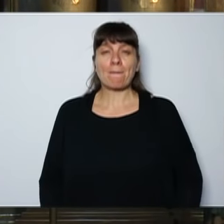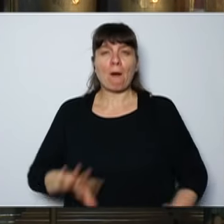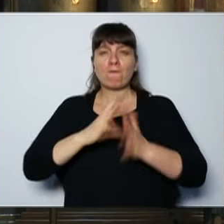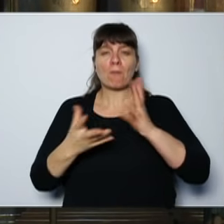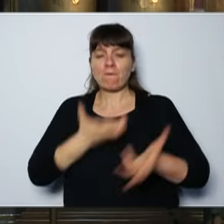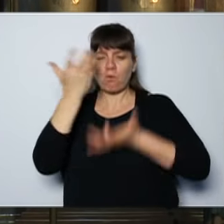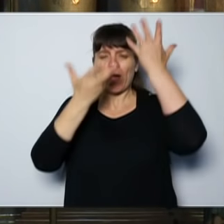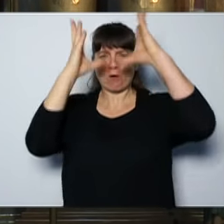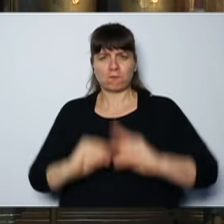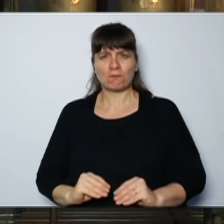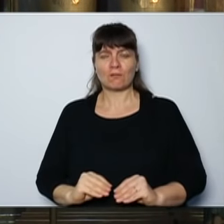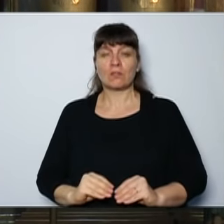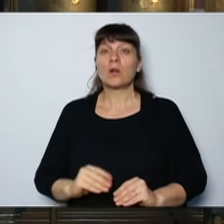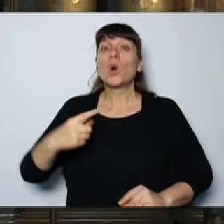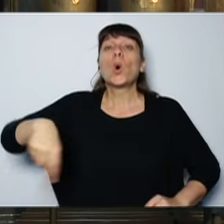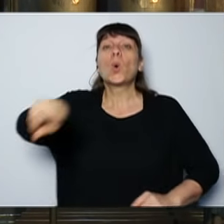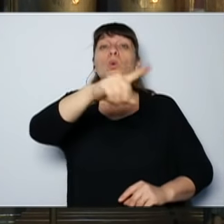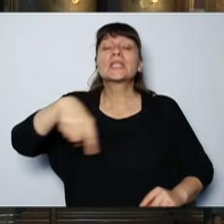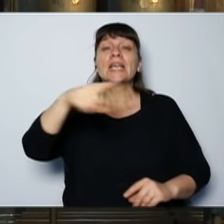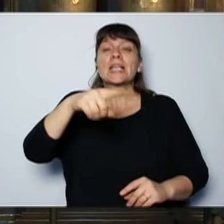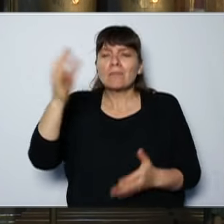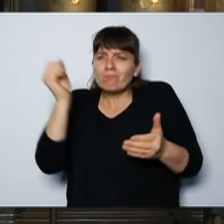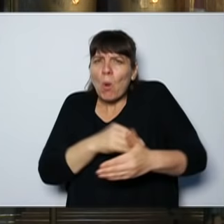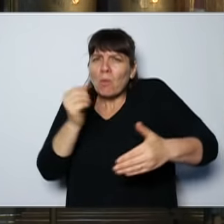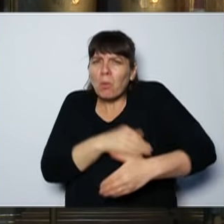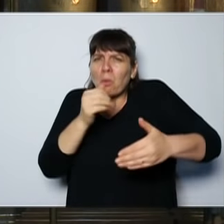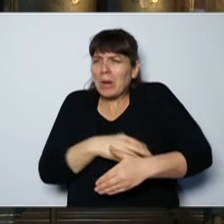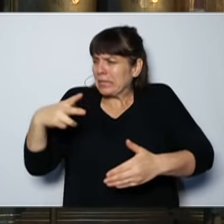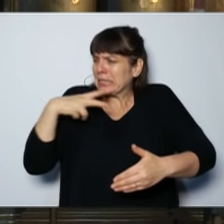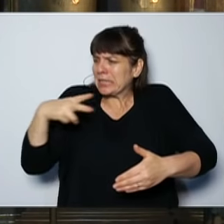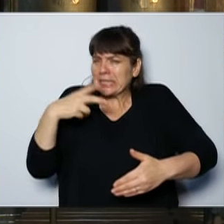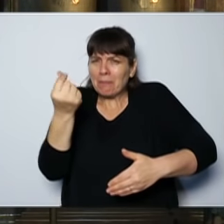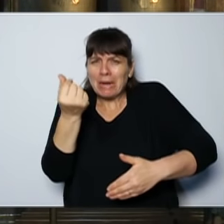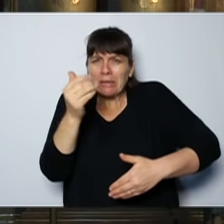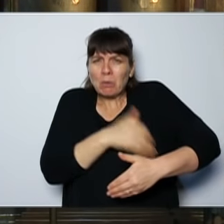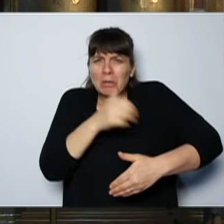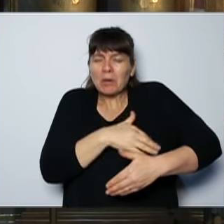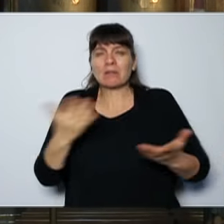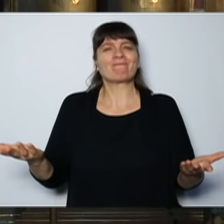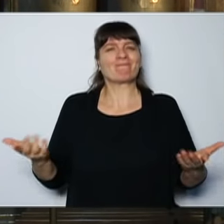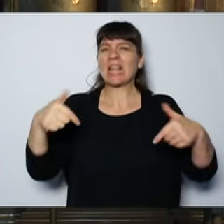como un fuego. Ustedes han amontonado riquezas.